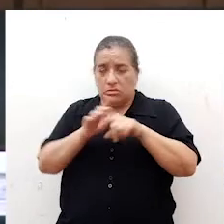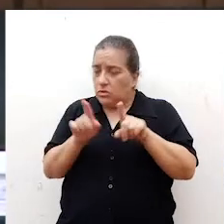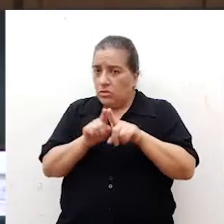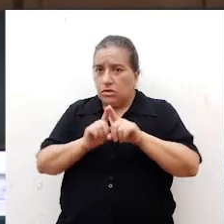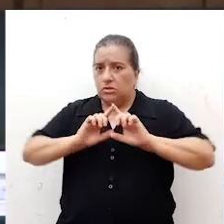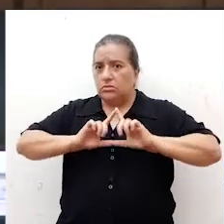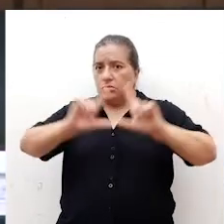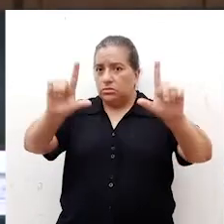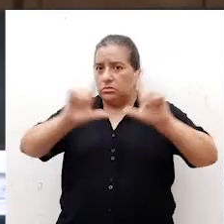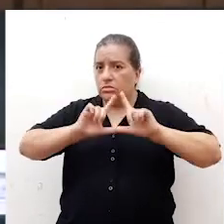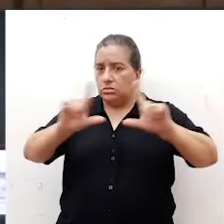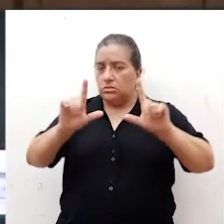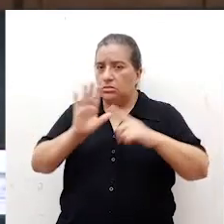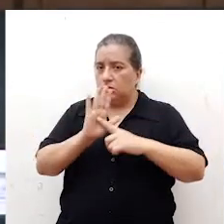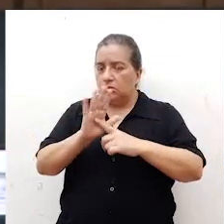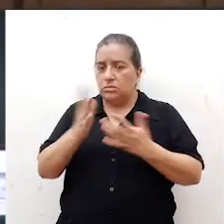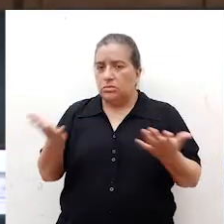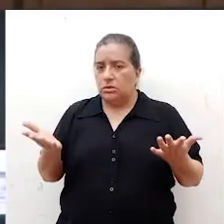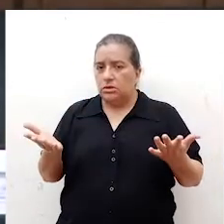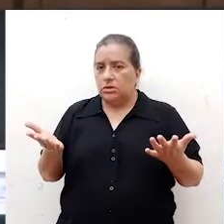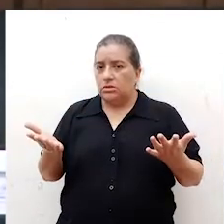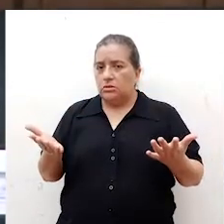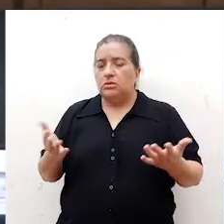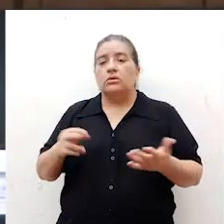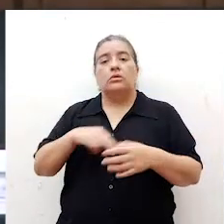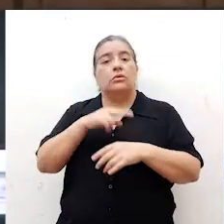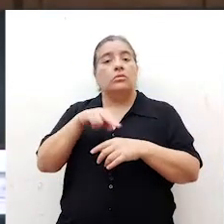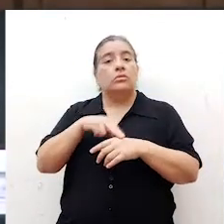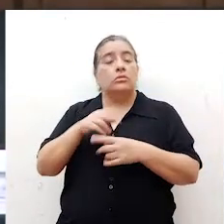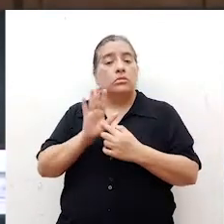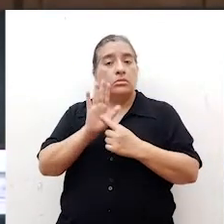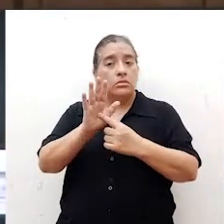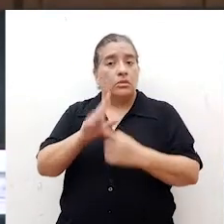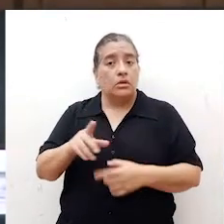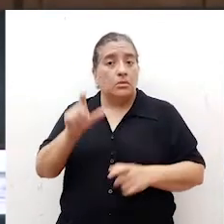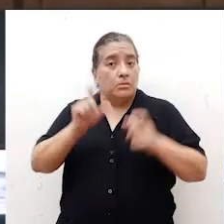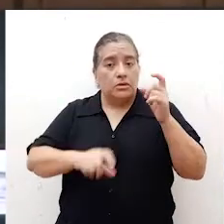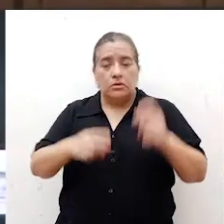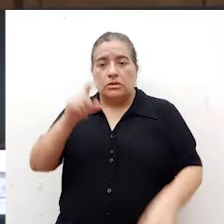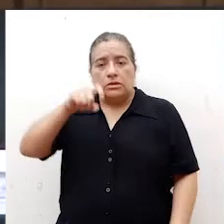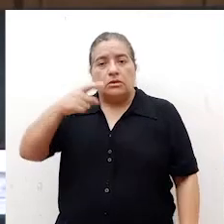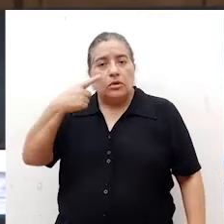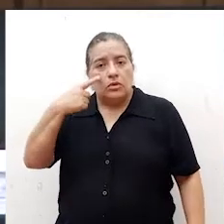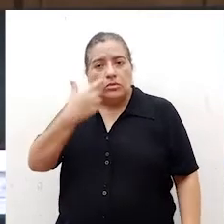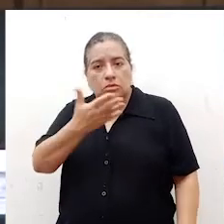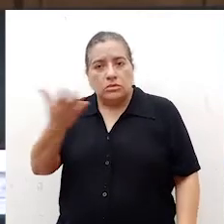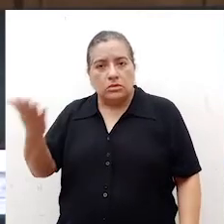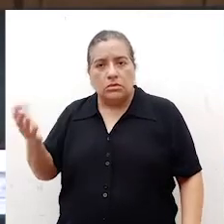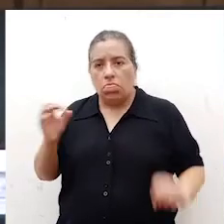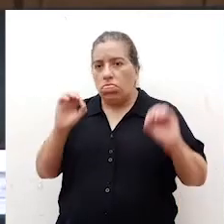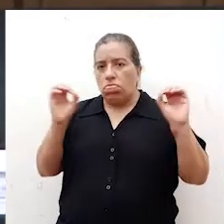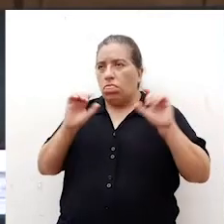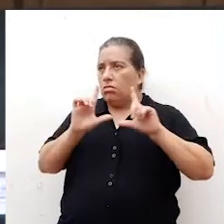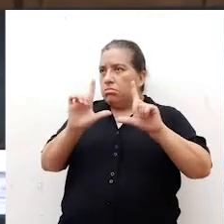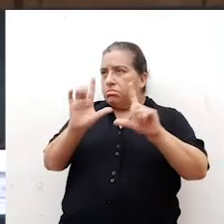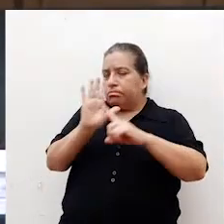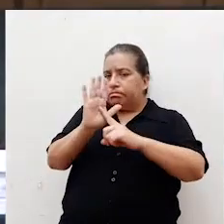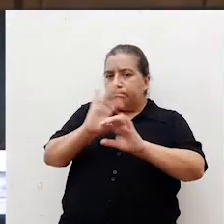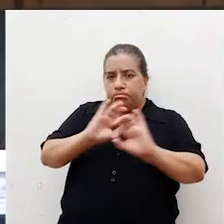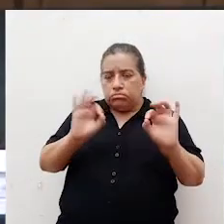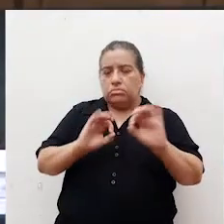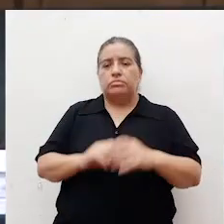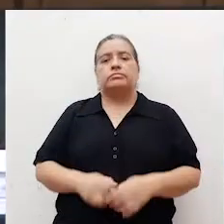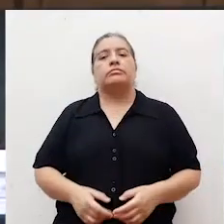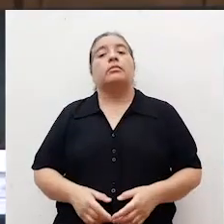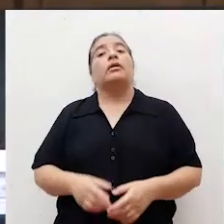cumplan. Solo voy a mencionar una, me voy a reservar el resto porque quiero los documentos. En el Consejo de